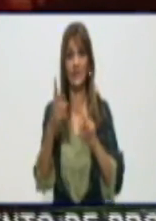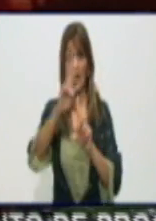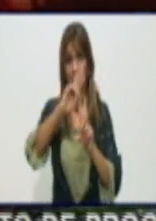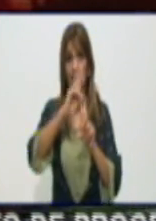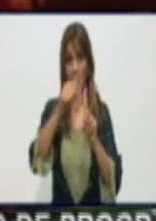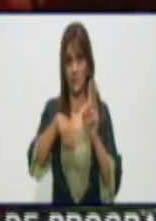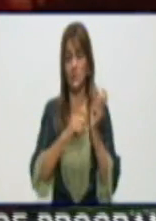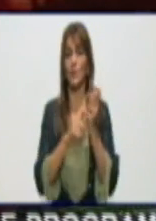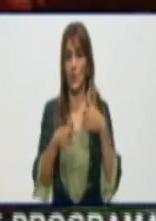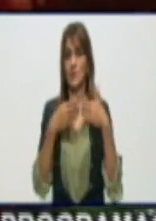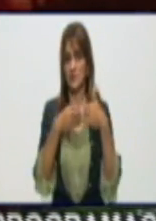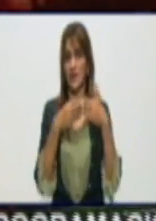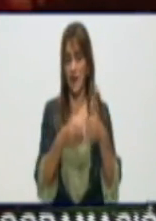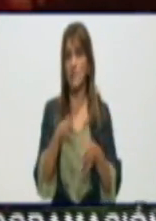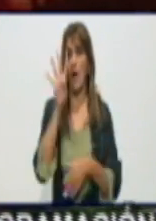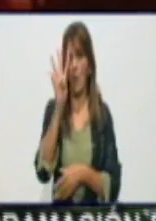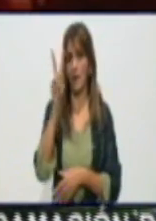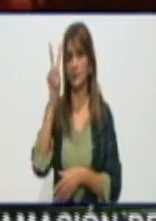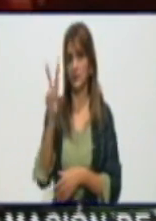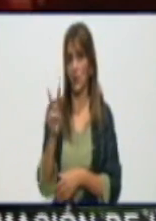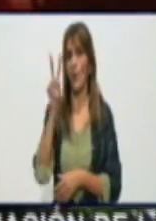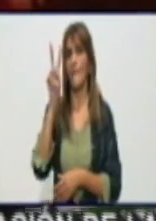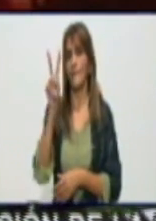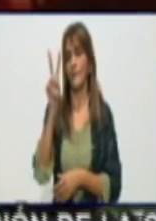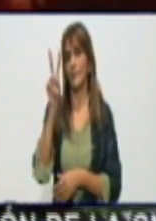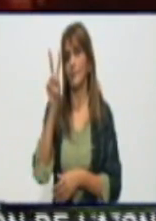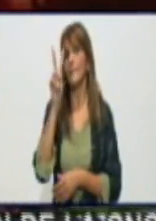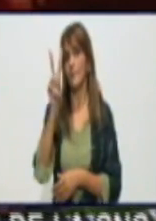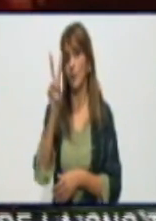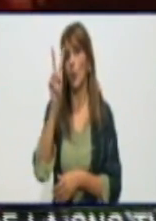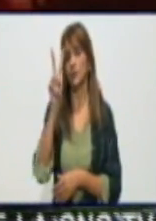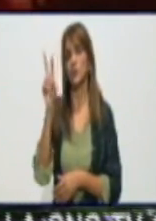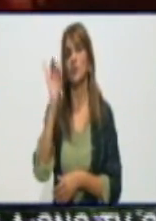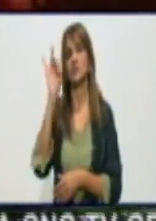2342-7670, extensión 133. Hoy el aplauso.